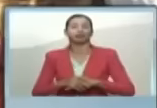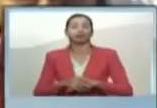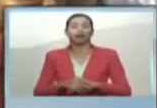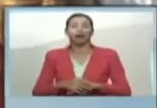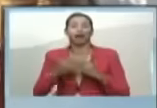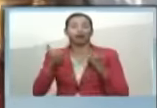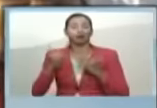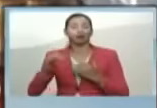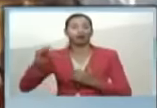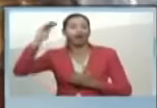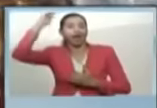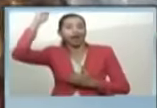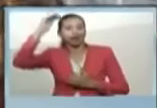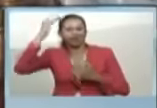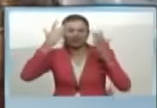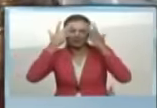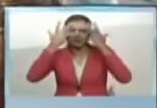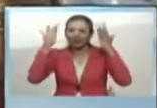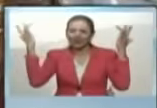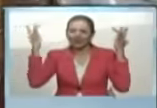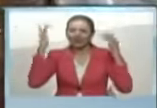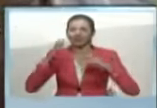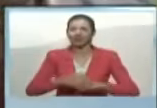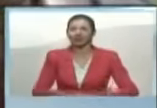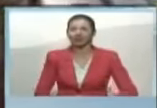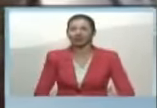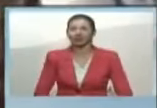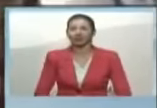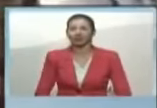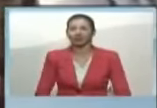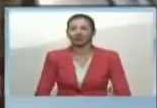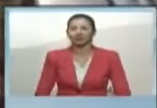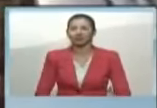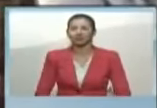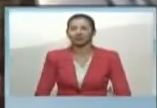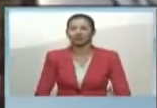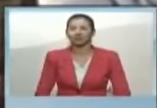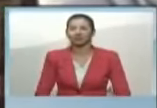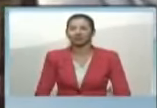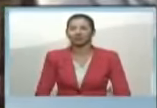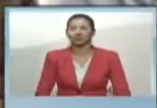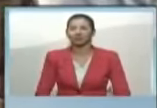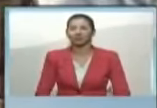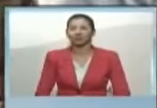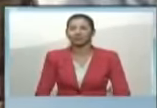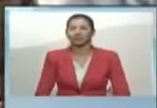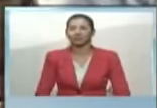gigante inteligente y profundo